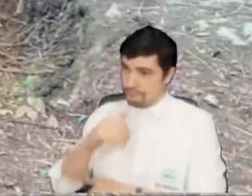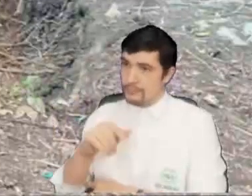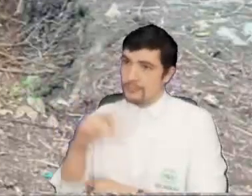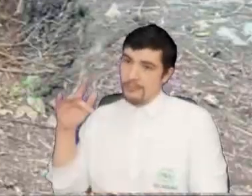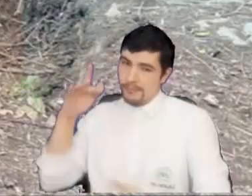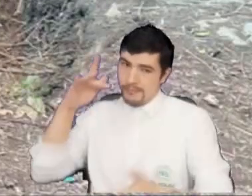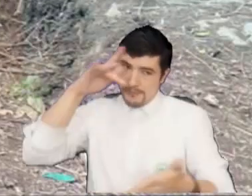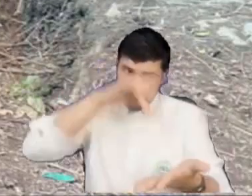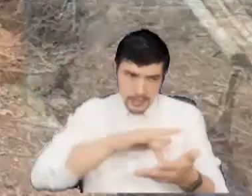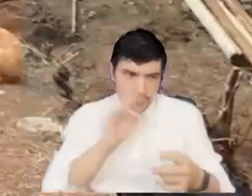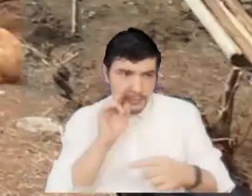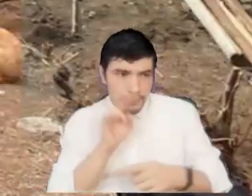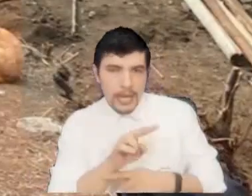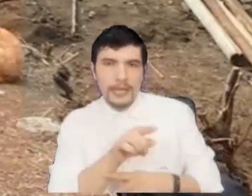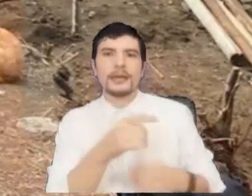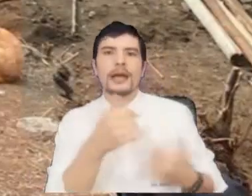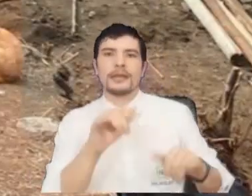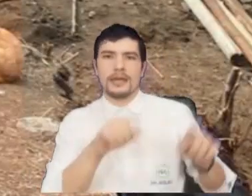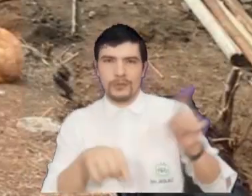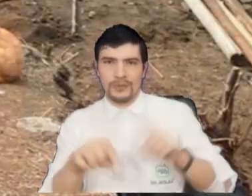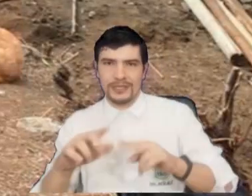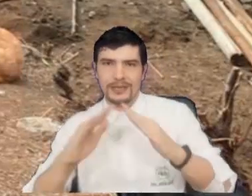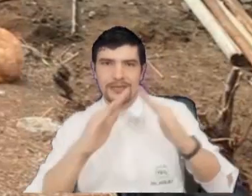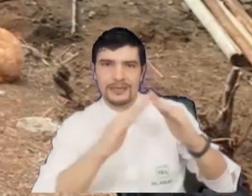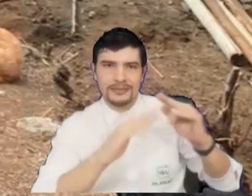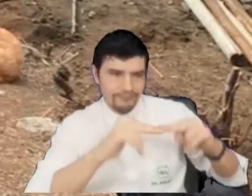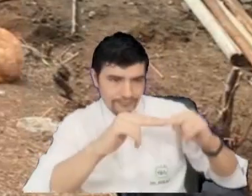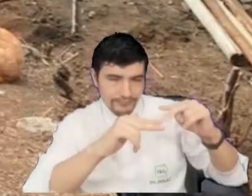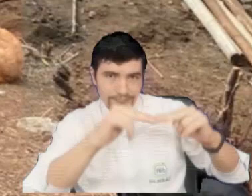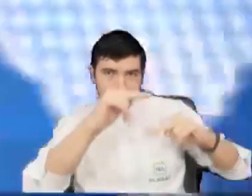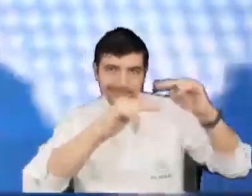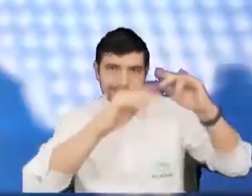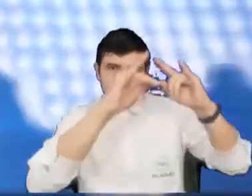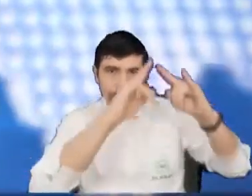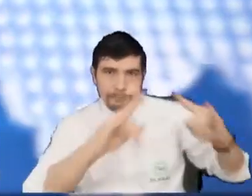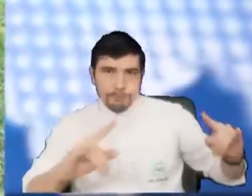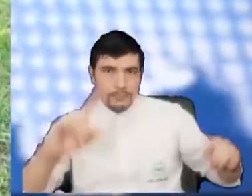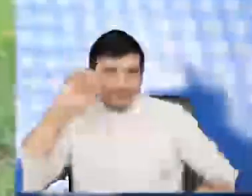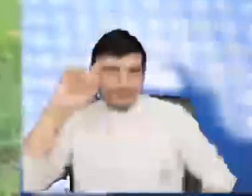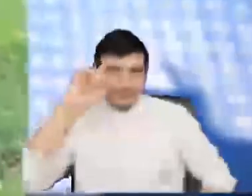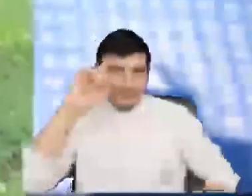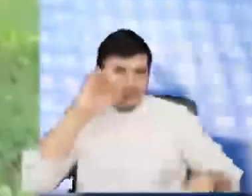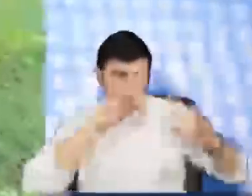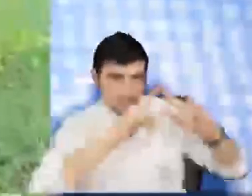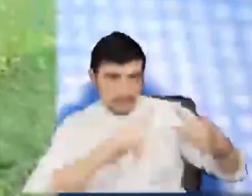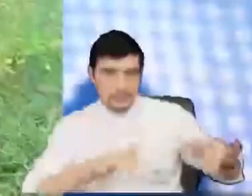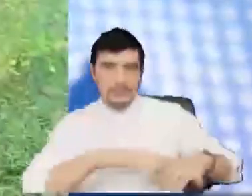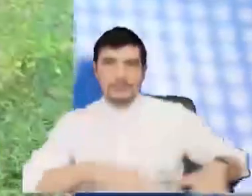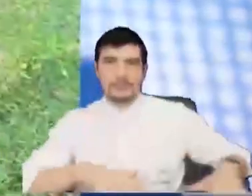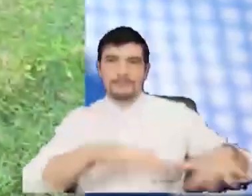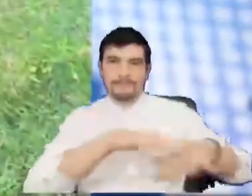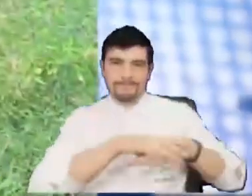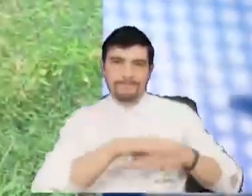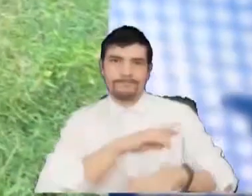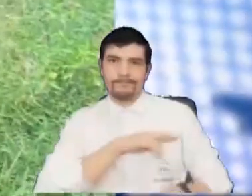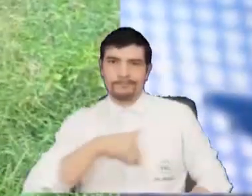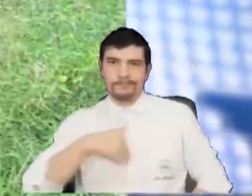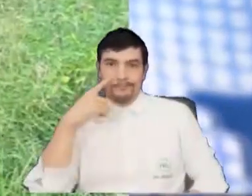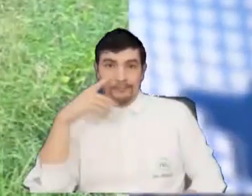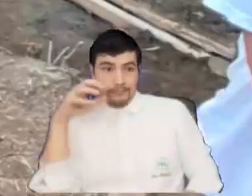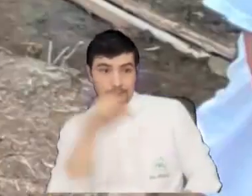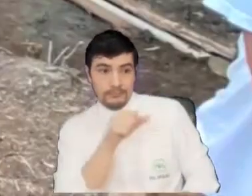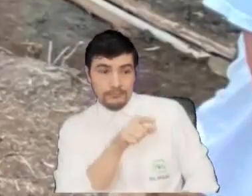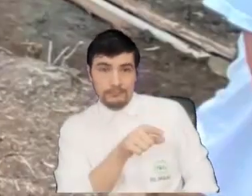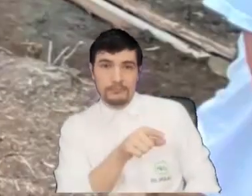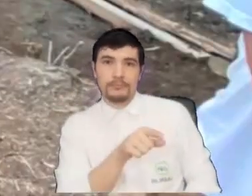de José Antonio Galán que comunica con Torres del Castillo. Al llegar allá encontramos los obreros